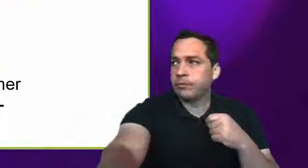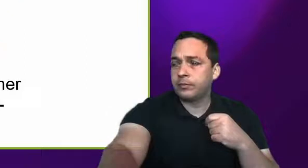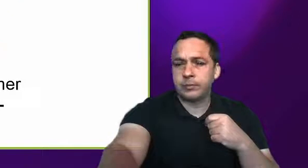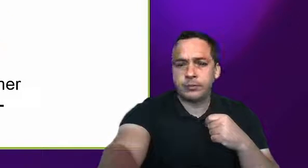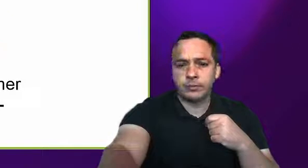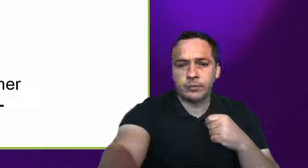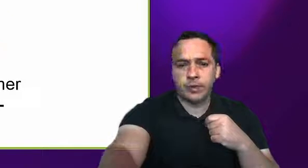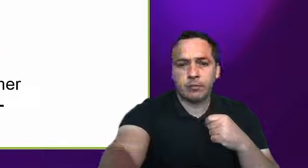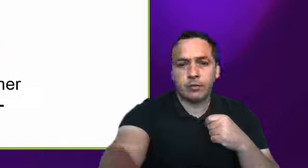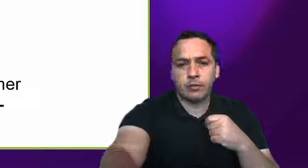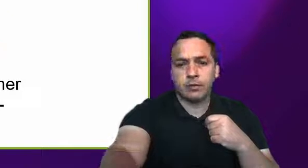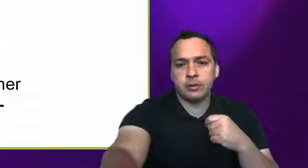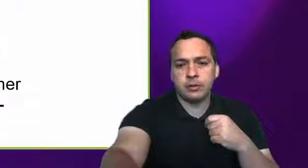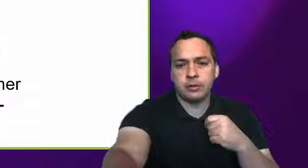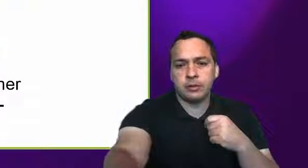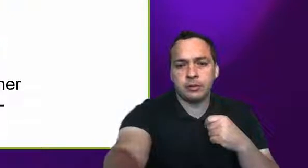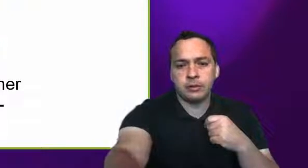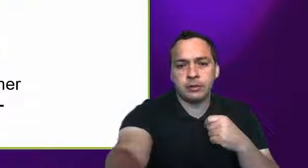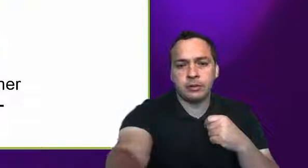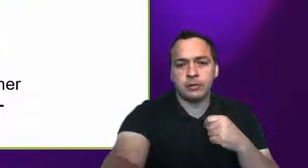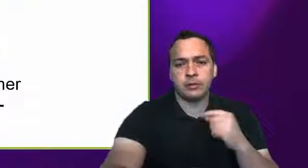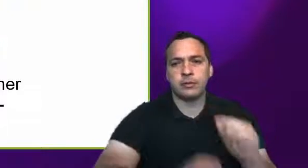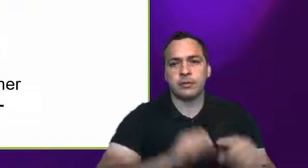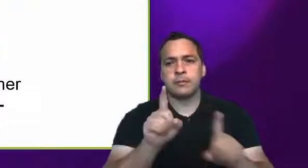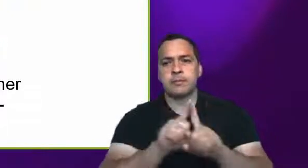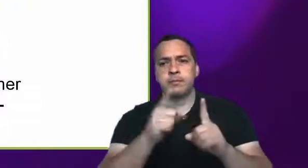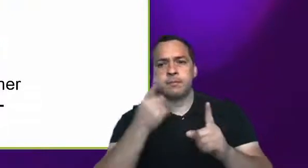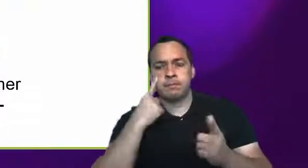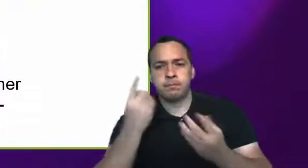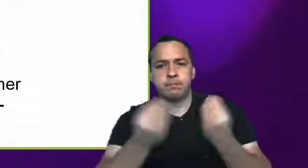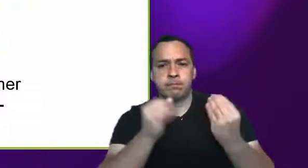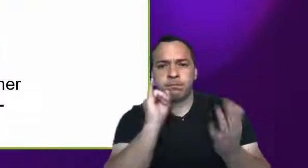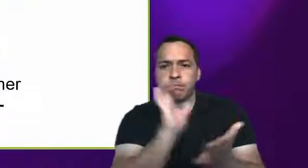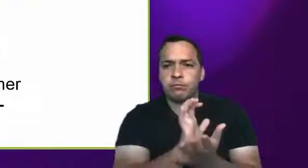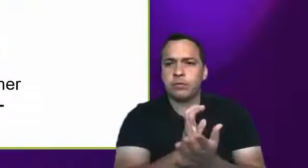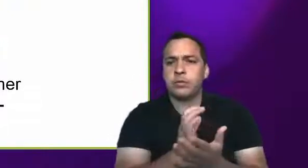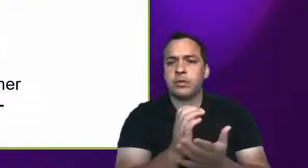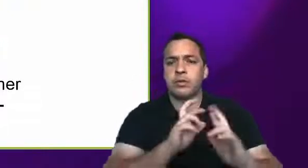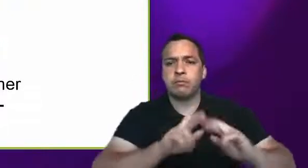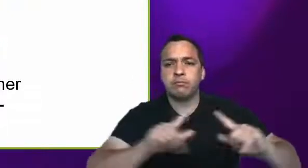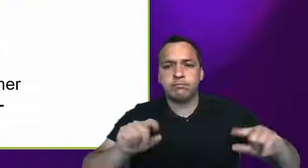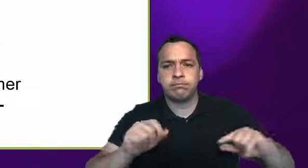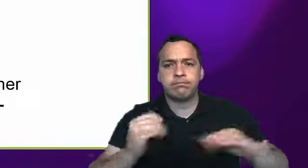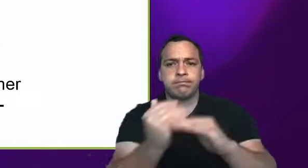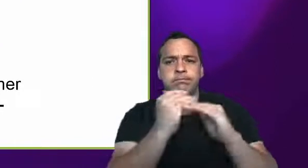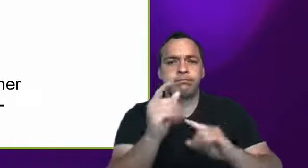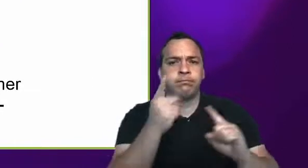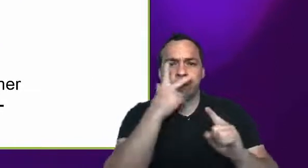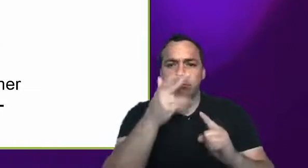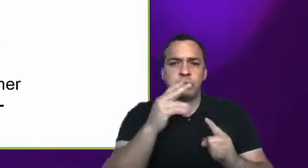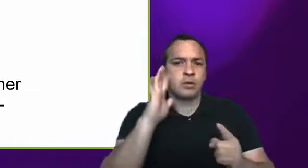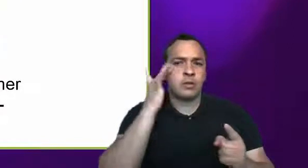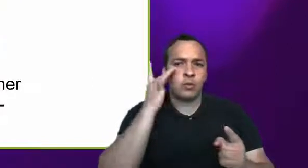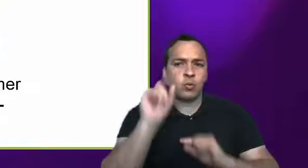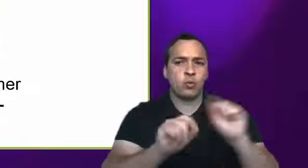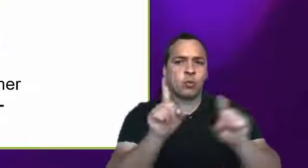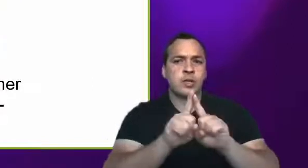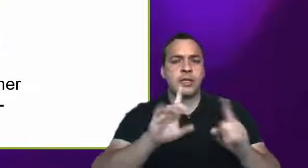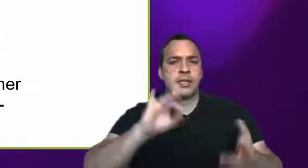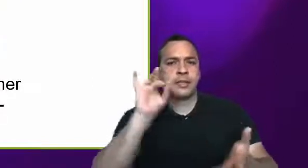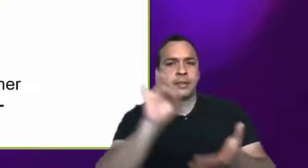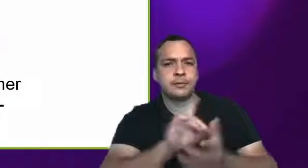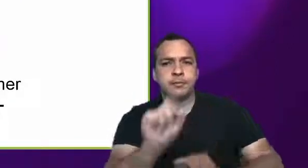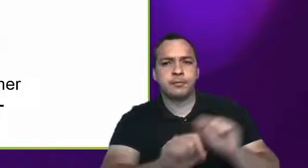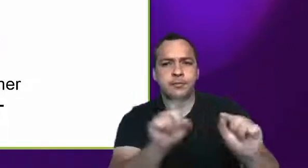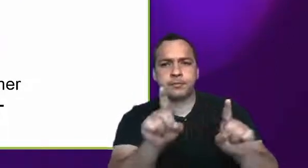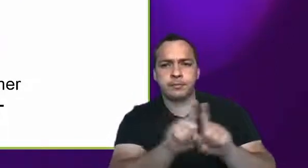grupos homogéneos. Esto nos lleva indirectamente a suponer que en realidad pacientes de este